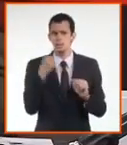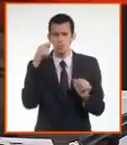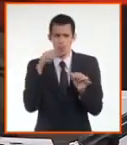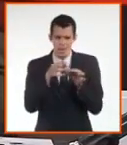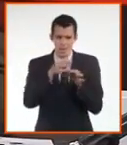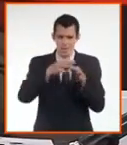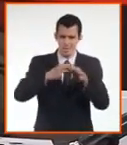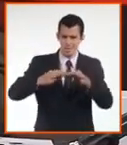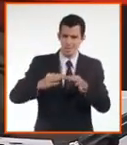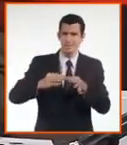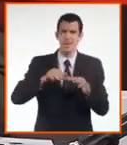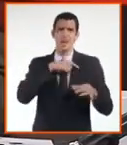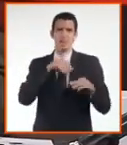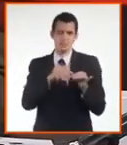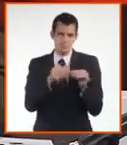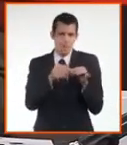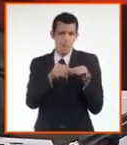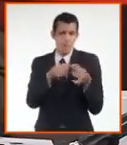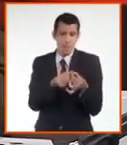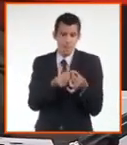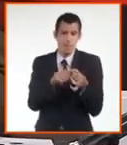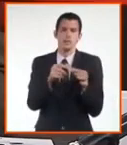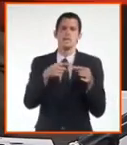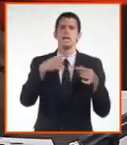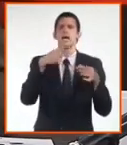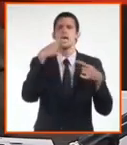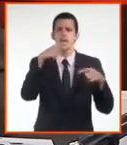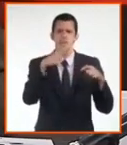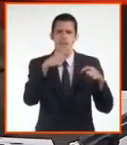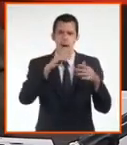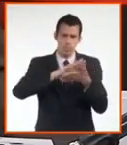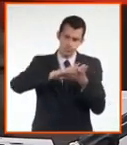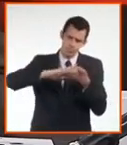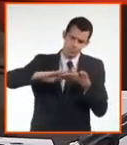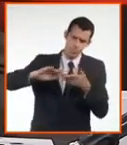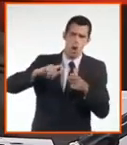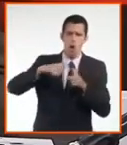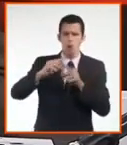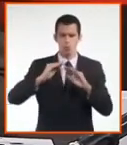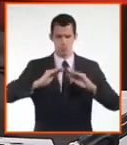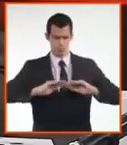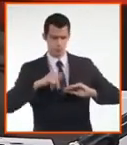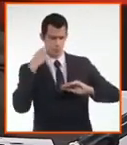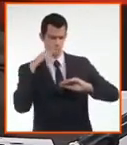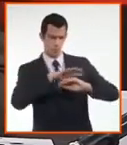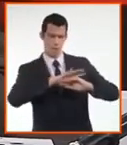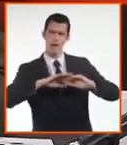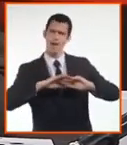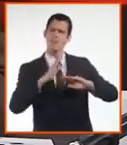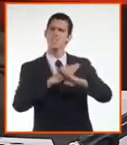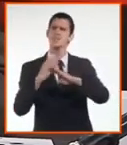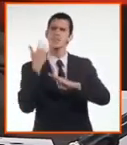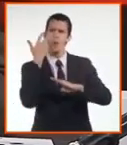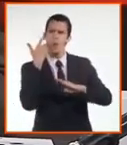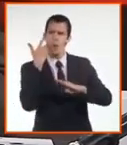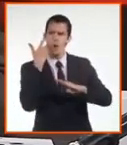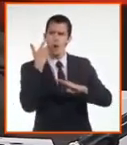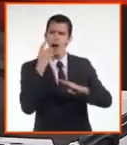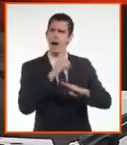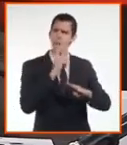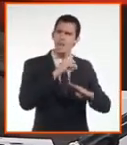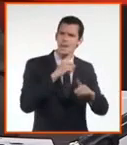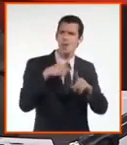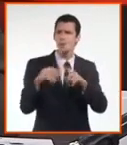sólo los materiales de envase que son el pvc han varias especies de transparente o el mismo plástico no no no hay hay